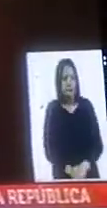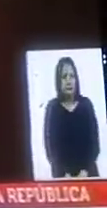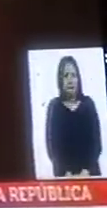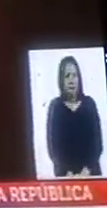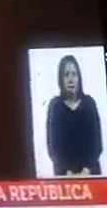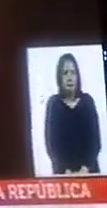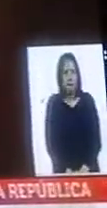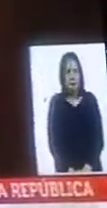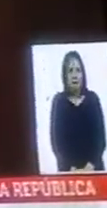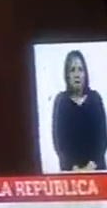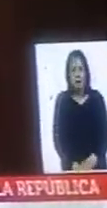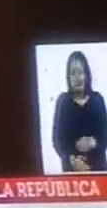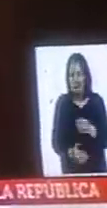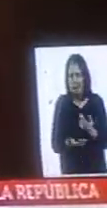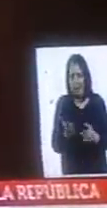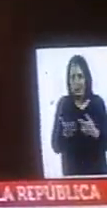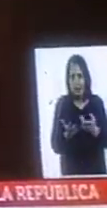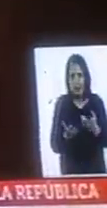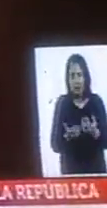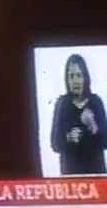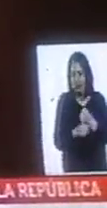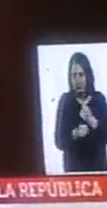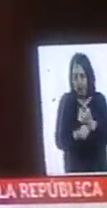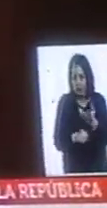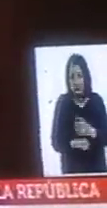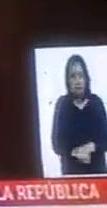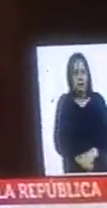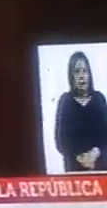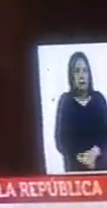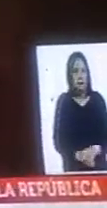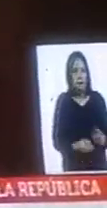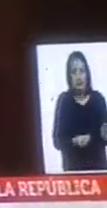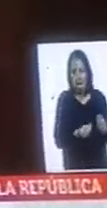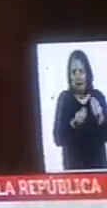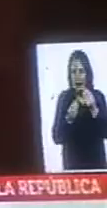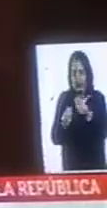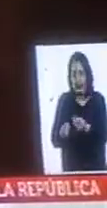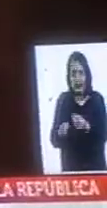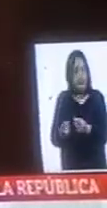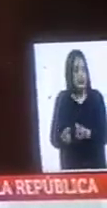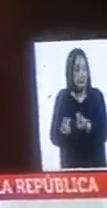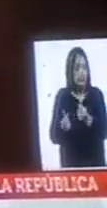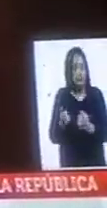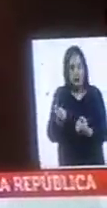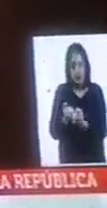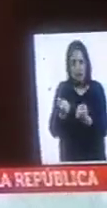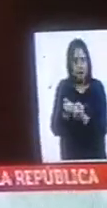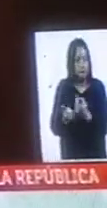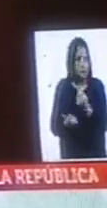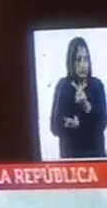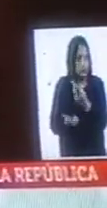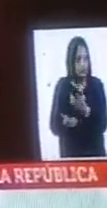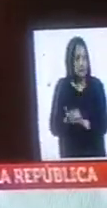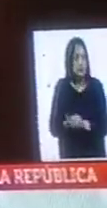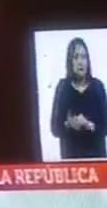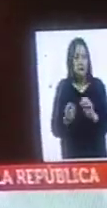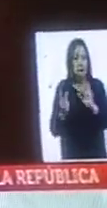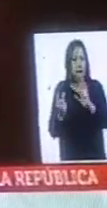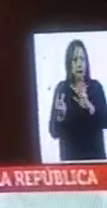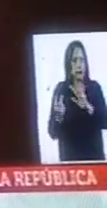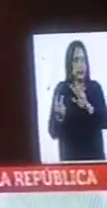municipales intensivas en empleo transferencia directa e inmediata de apoyo financiero de